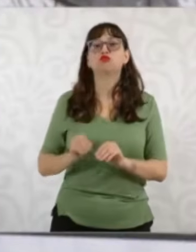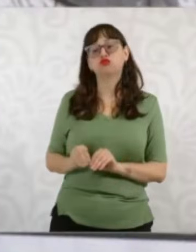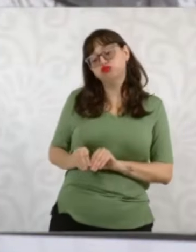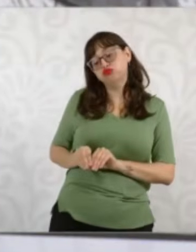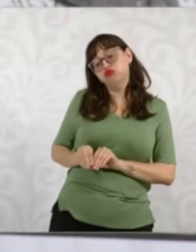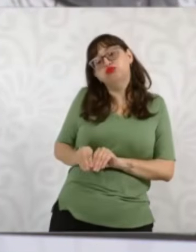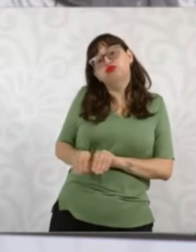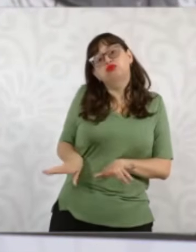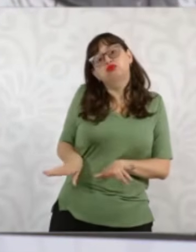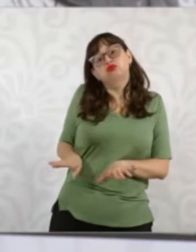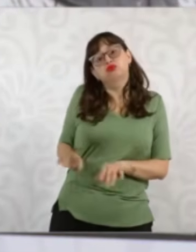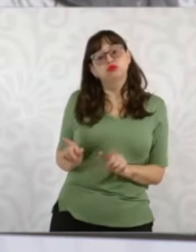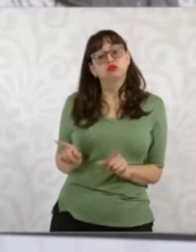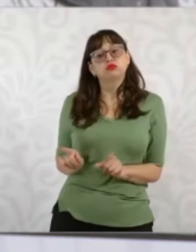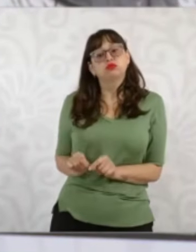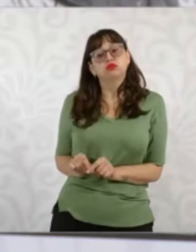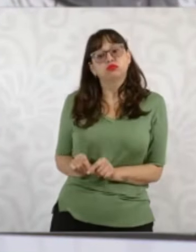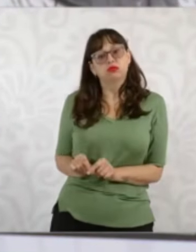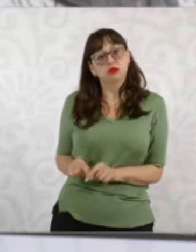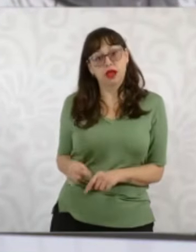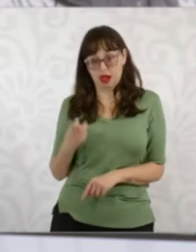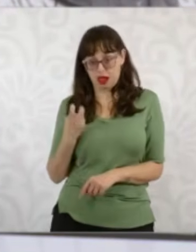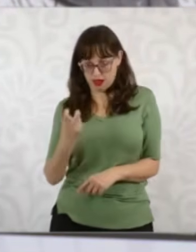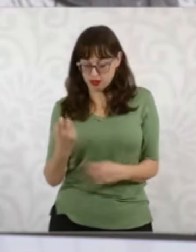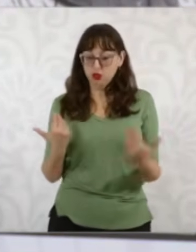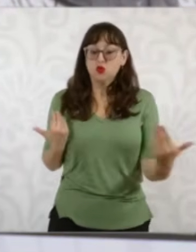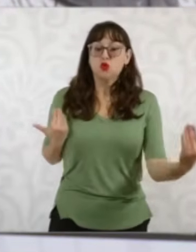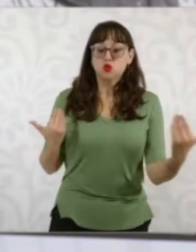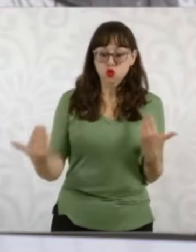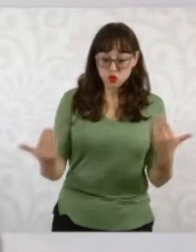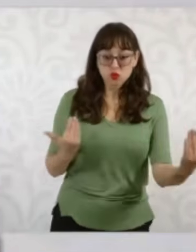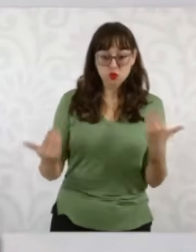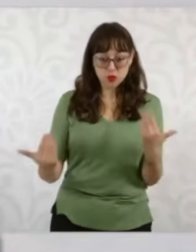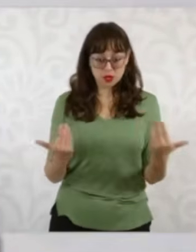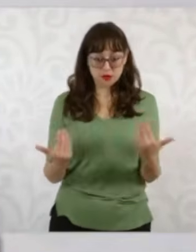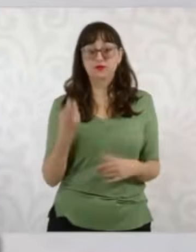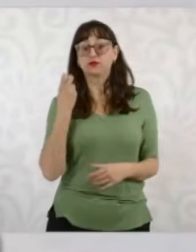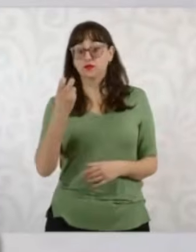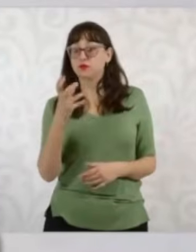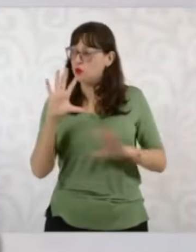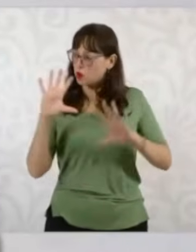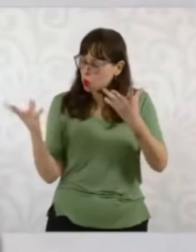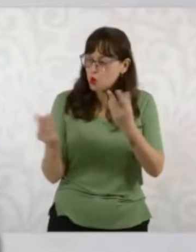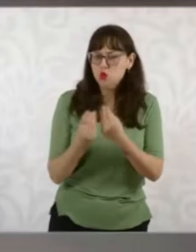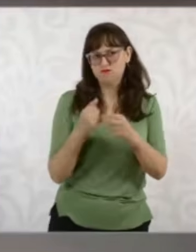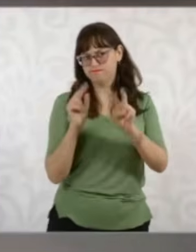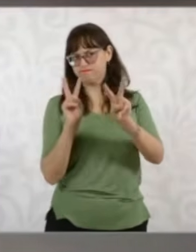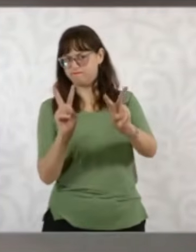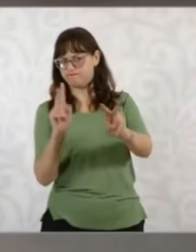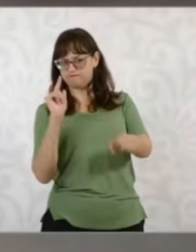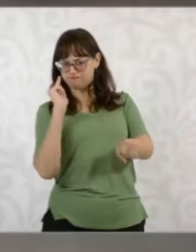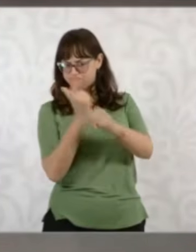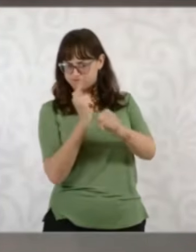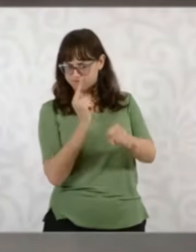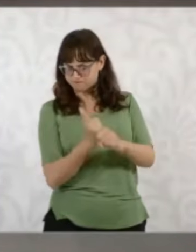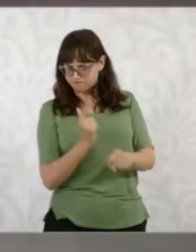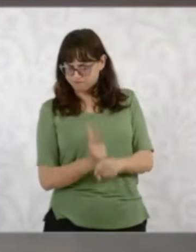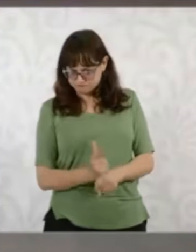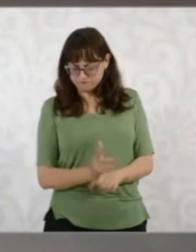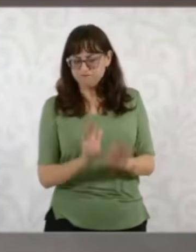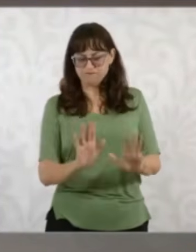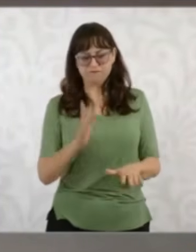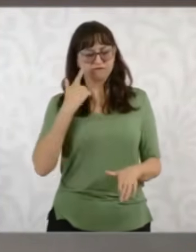un espacio de reflexión conjunta sobre estos fenómenos de comunicación. Entonces, iniciamos.